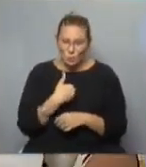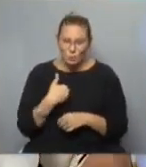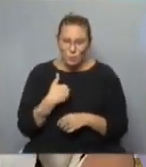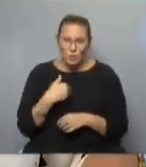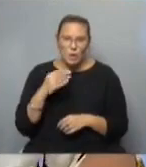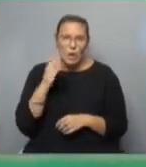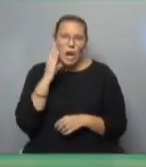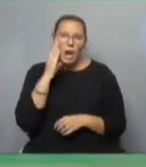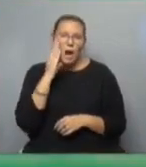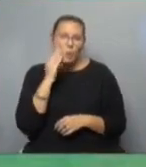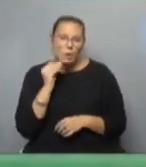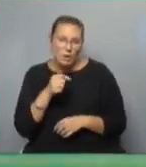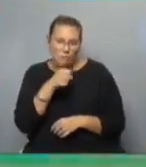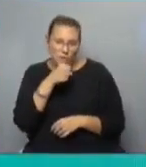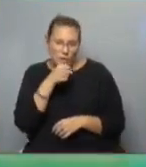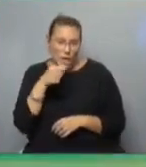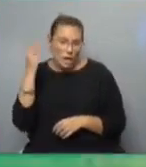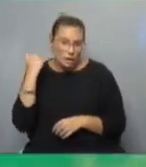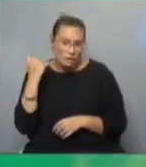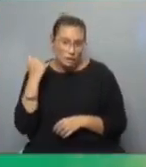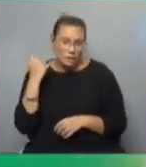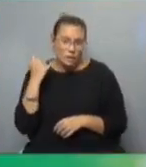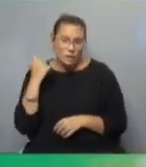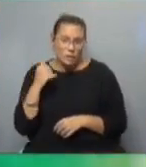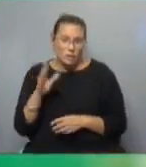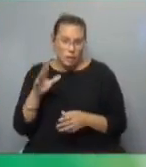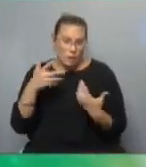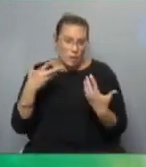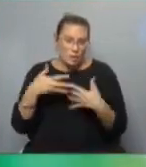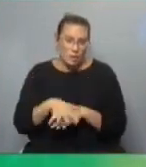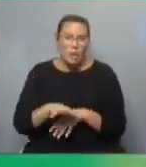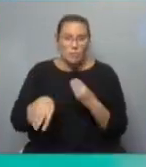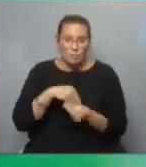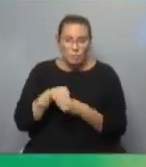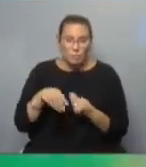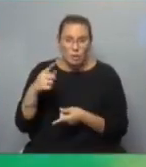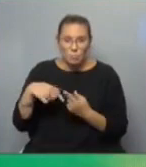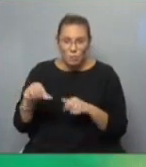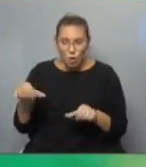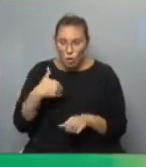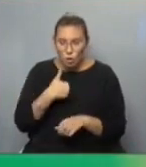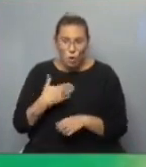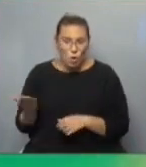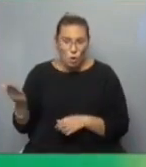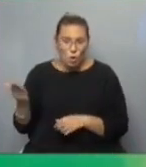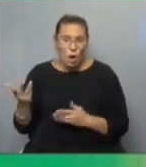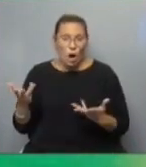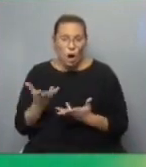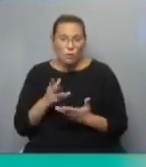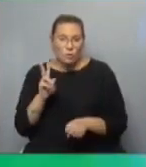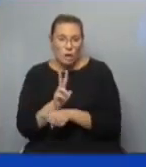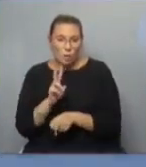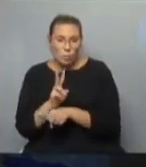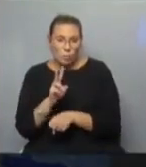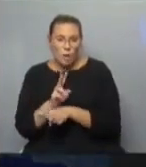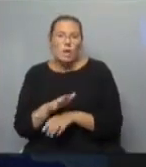Las abuelas, la abuela. La abuela vieja, la que vos decías antes, que estaba integrada en la familia y todo eso, pero hacía todos esos roles. Tú ahora cuidas a los chicos, a